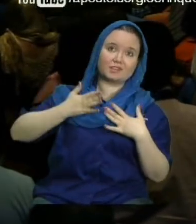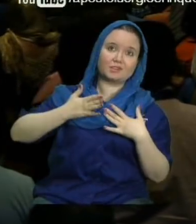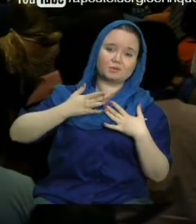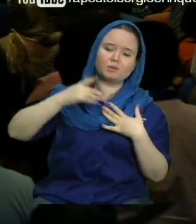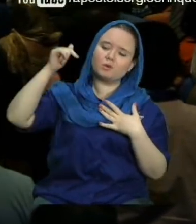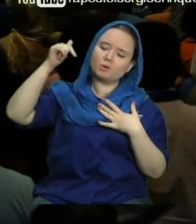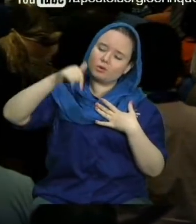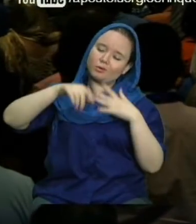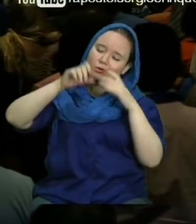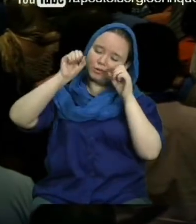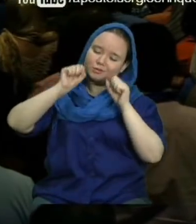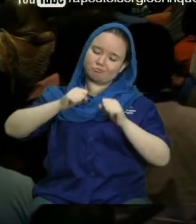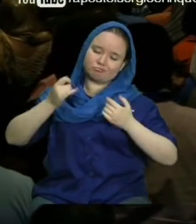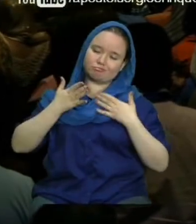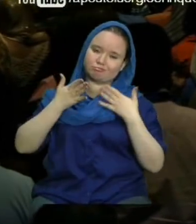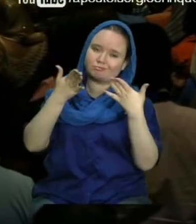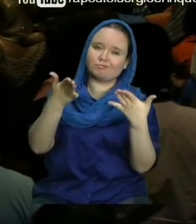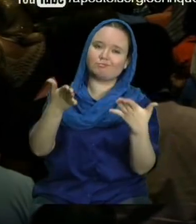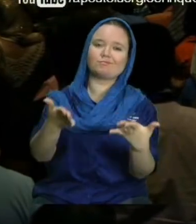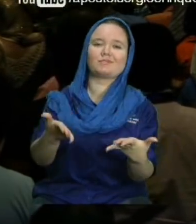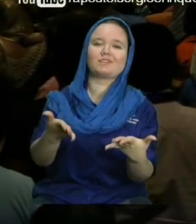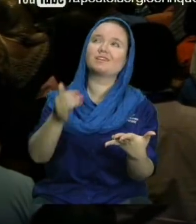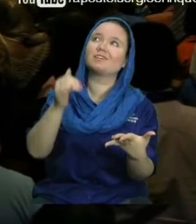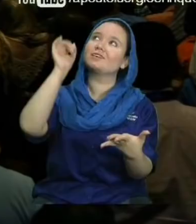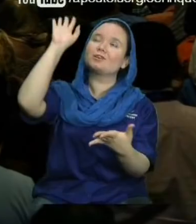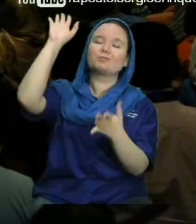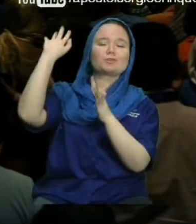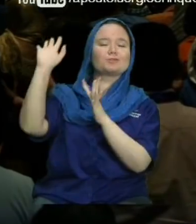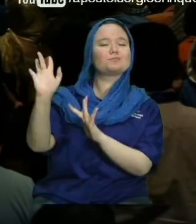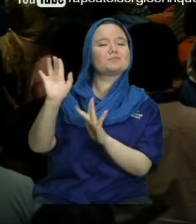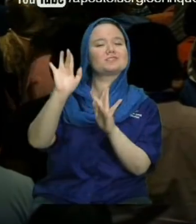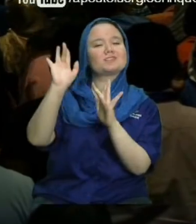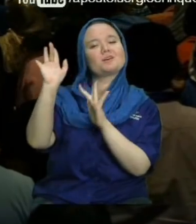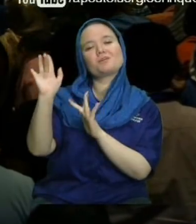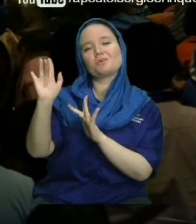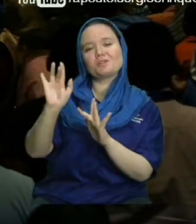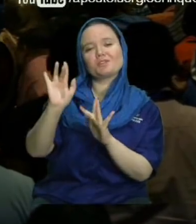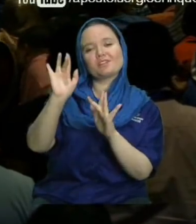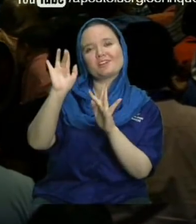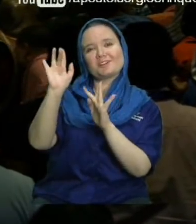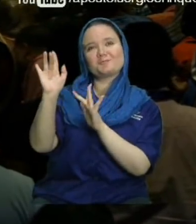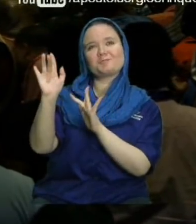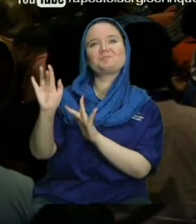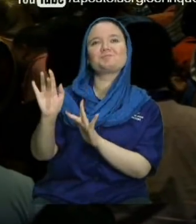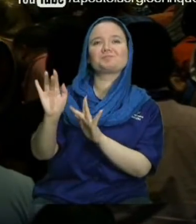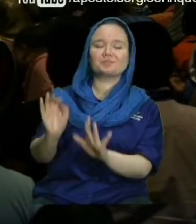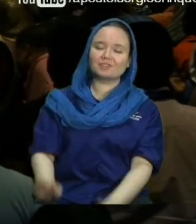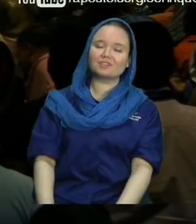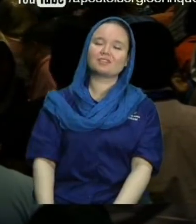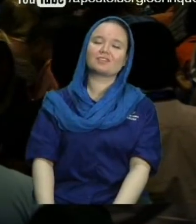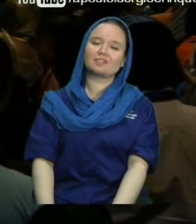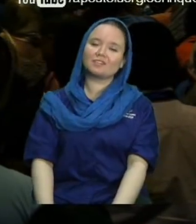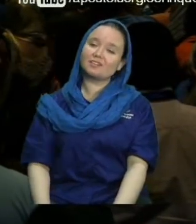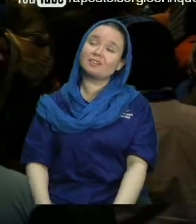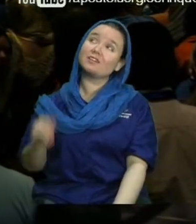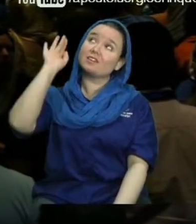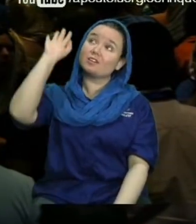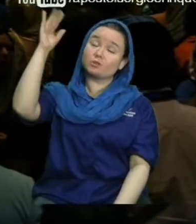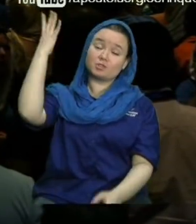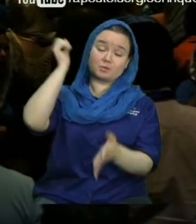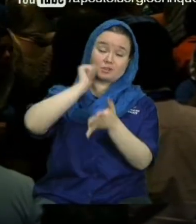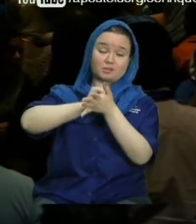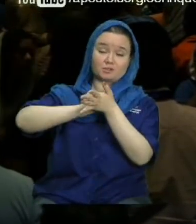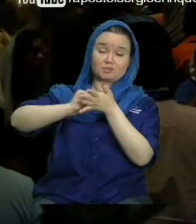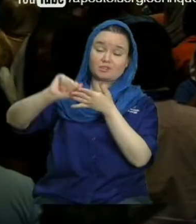ruego que por tu misericordia la derrames sobre nosotros. Esa unción que ha